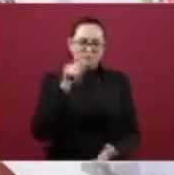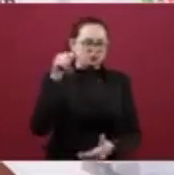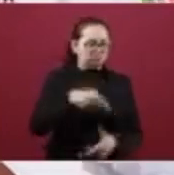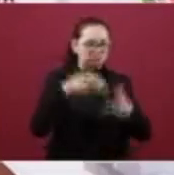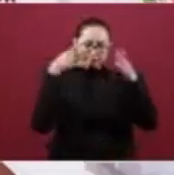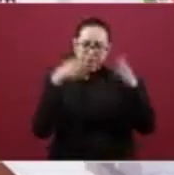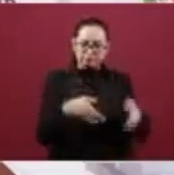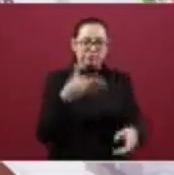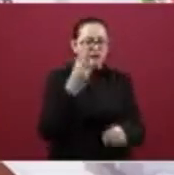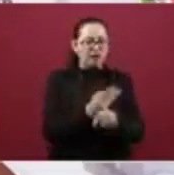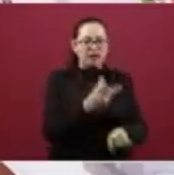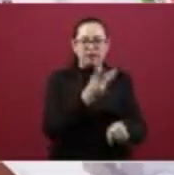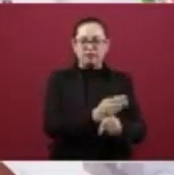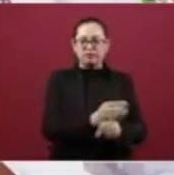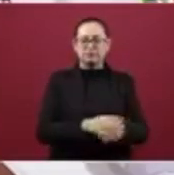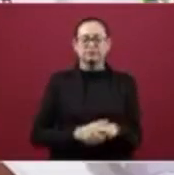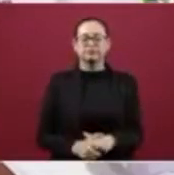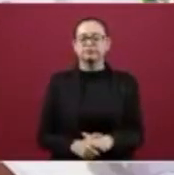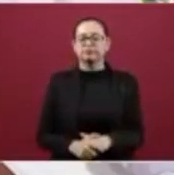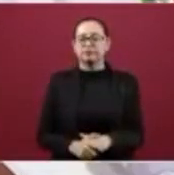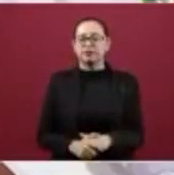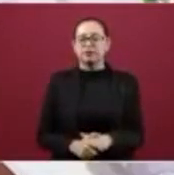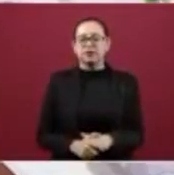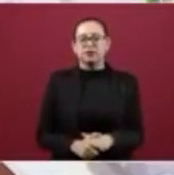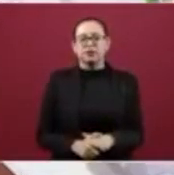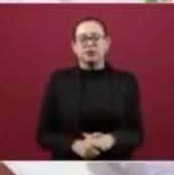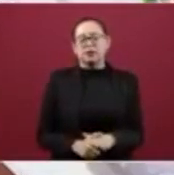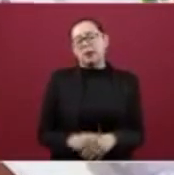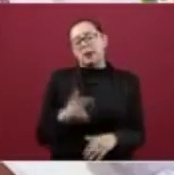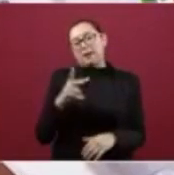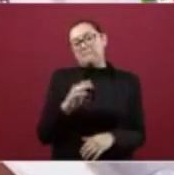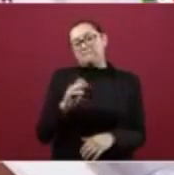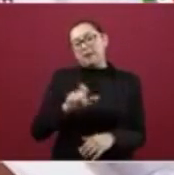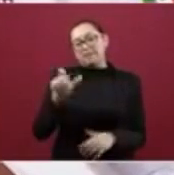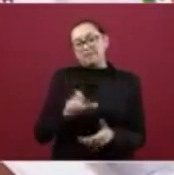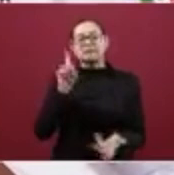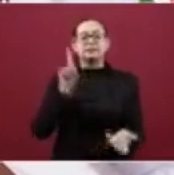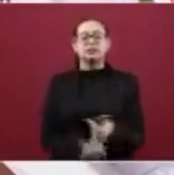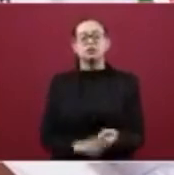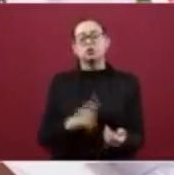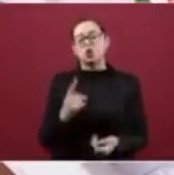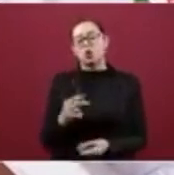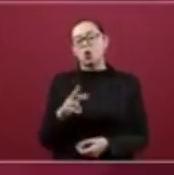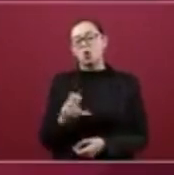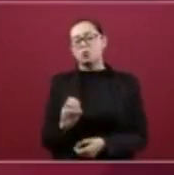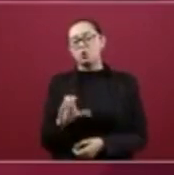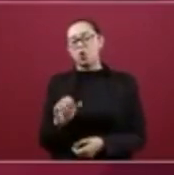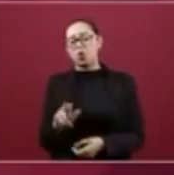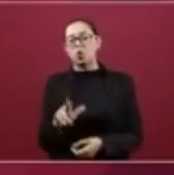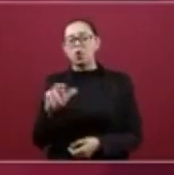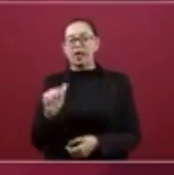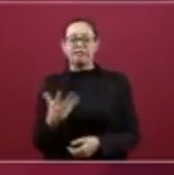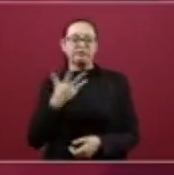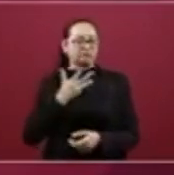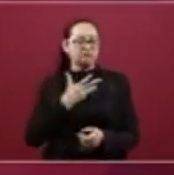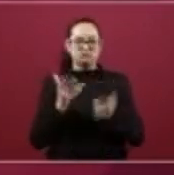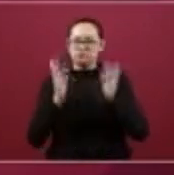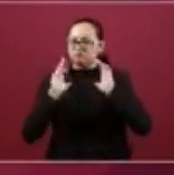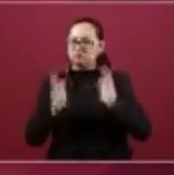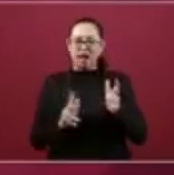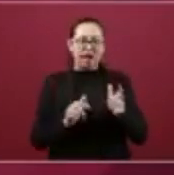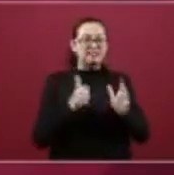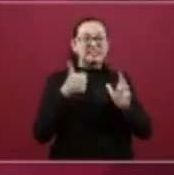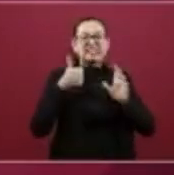Pemex, el Departamento de Procura, ya tiene los 6 paquetes para iniciar con